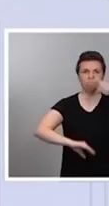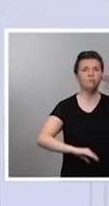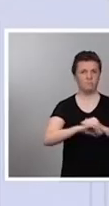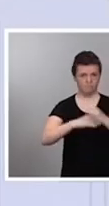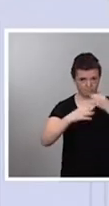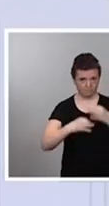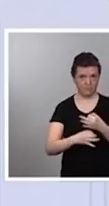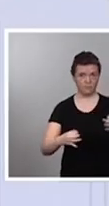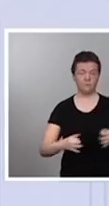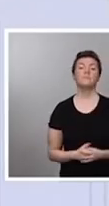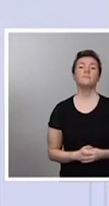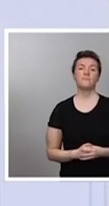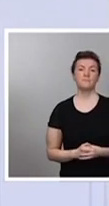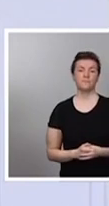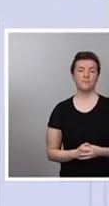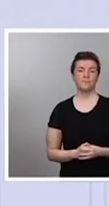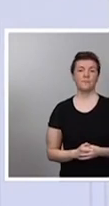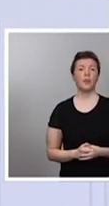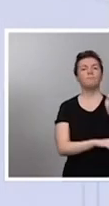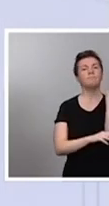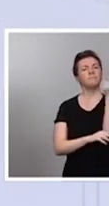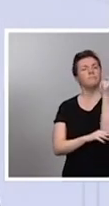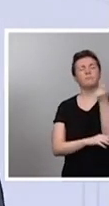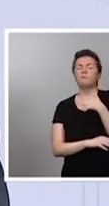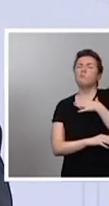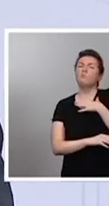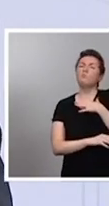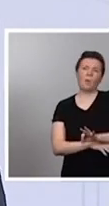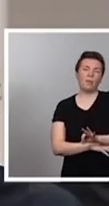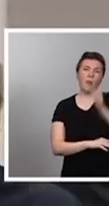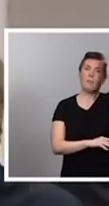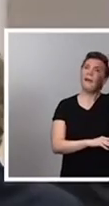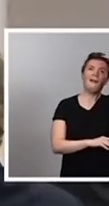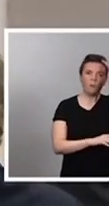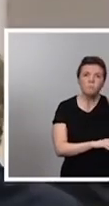no lo hace, tendría que ser la acusación popular o alguna acusación